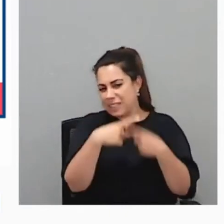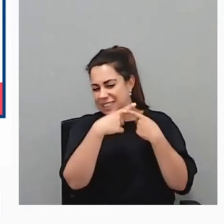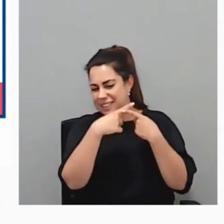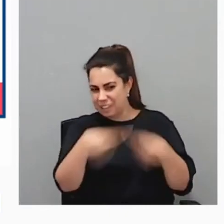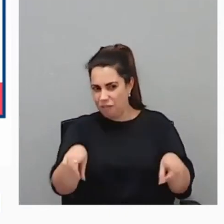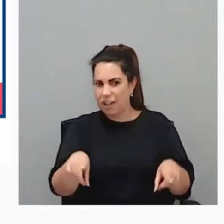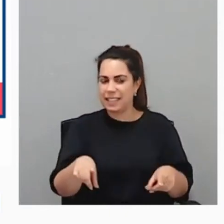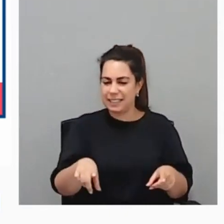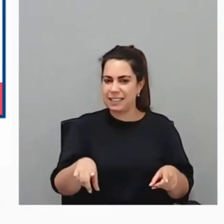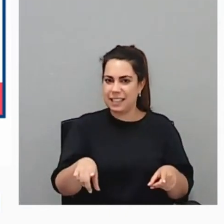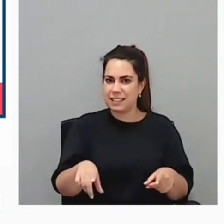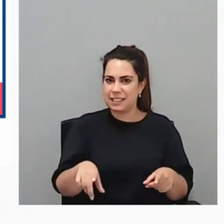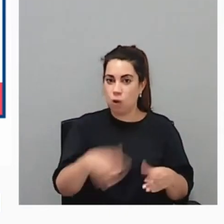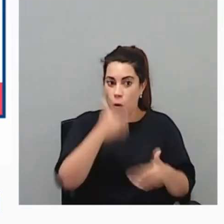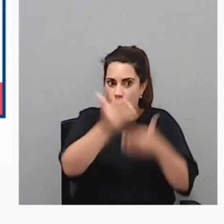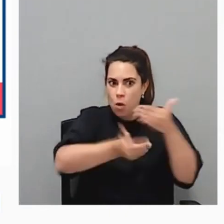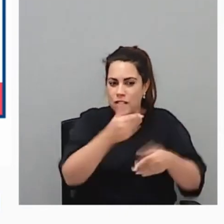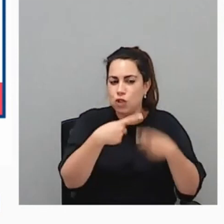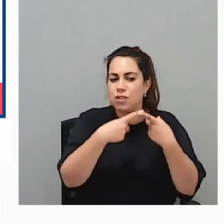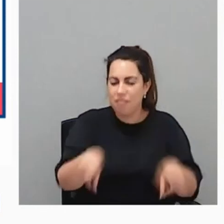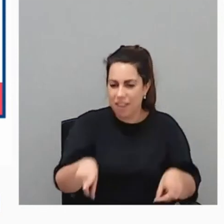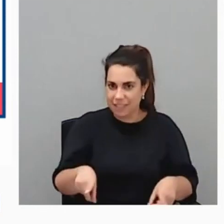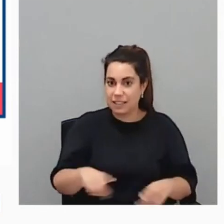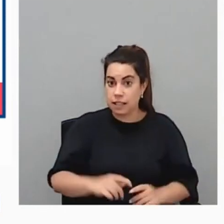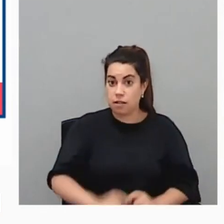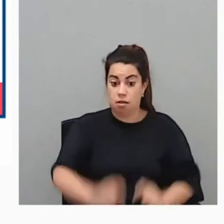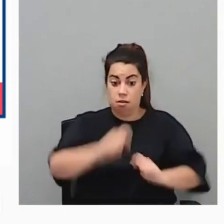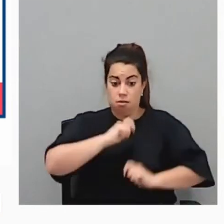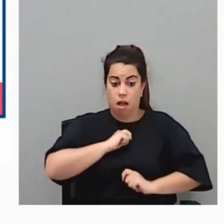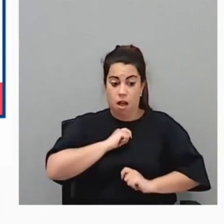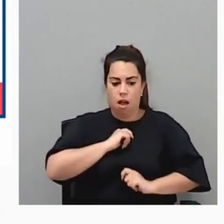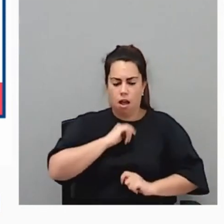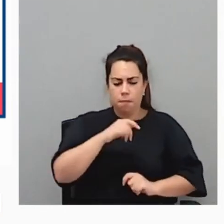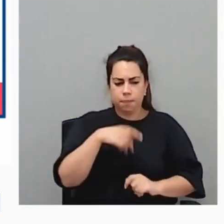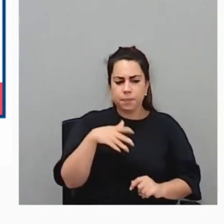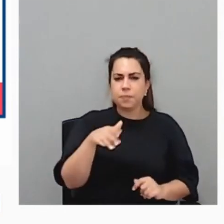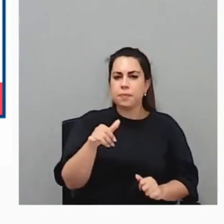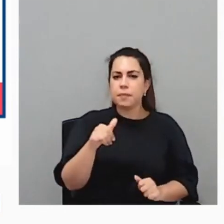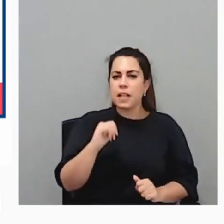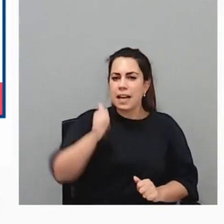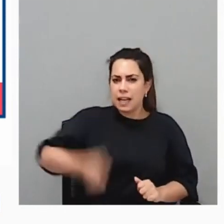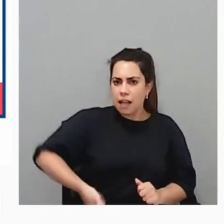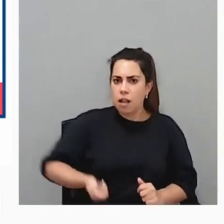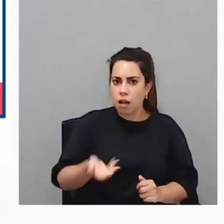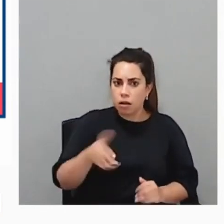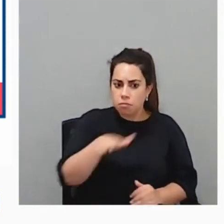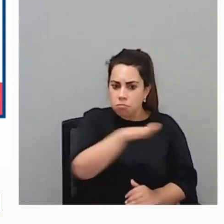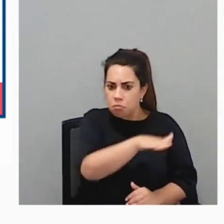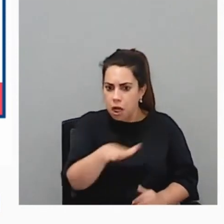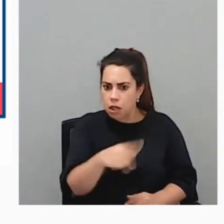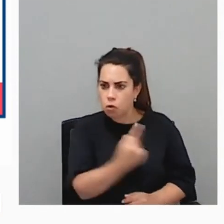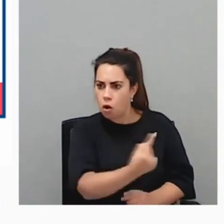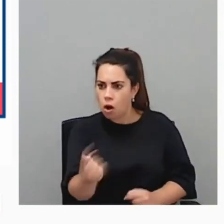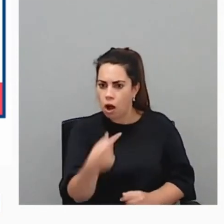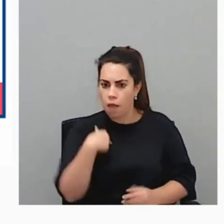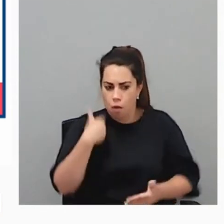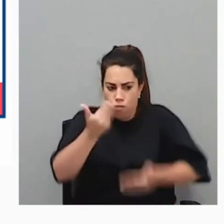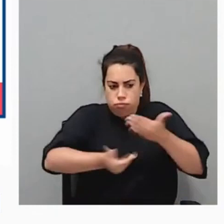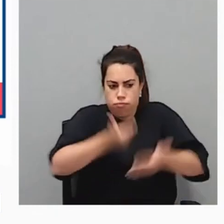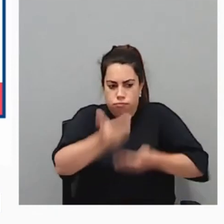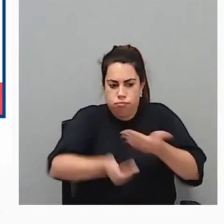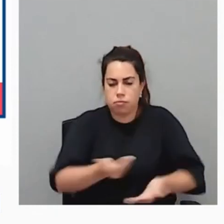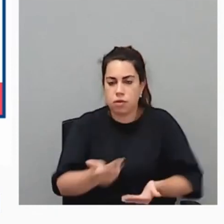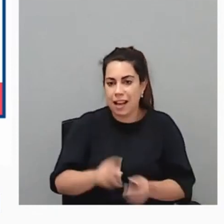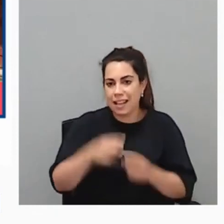de otra forma que nos permiten realmente a cada niño como individuo evolucionar, pero a todos evolucionar colectivamente. Y entonces